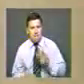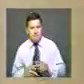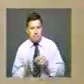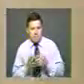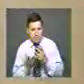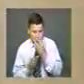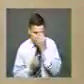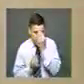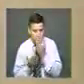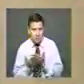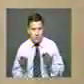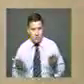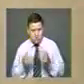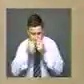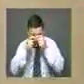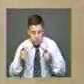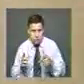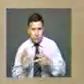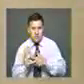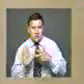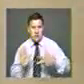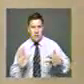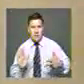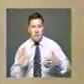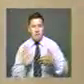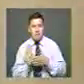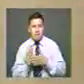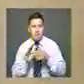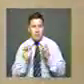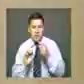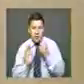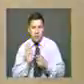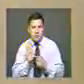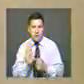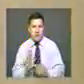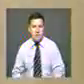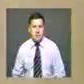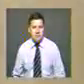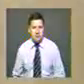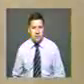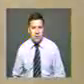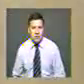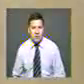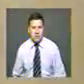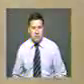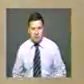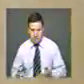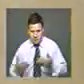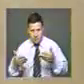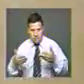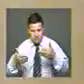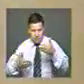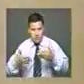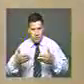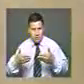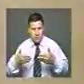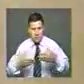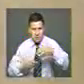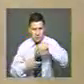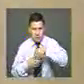grandes valores del Estado constitucional, que se puedan definir en contra de determinados